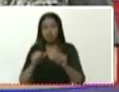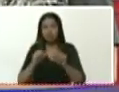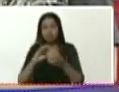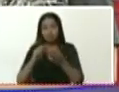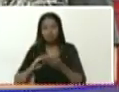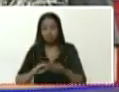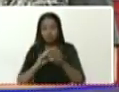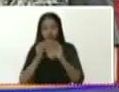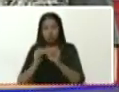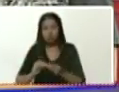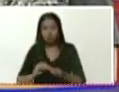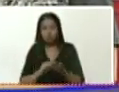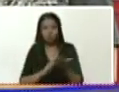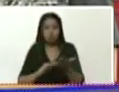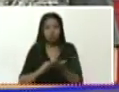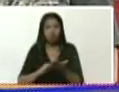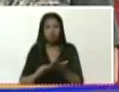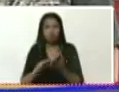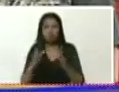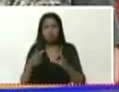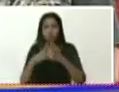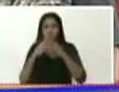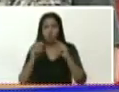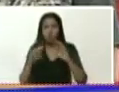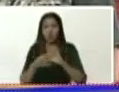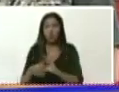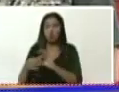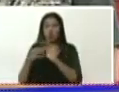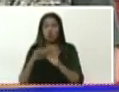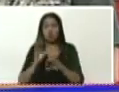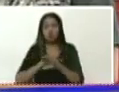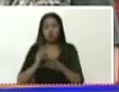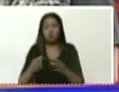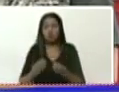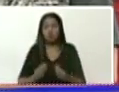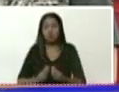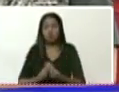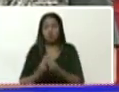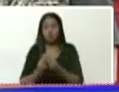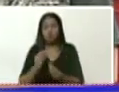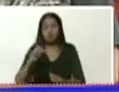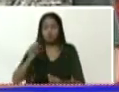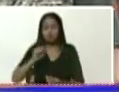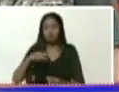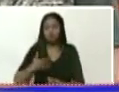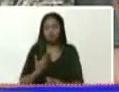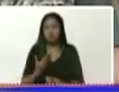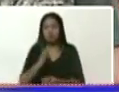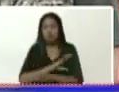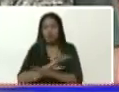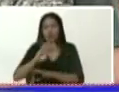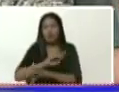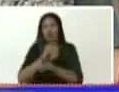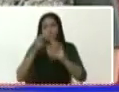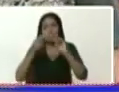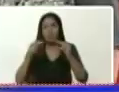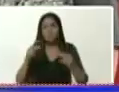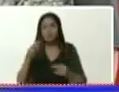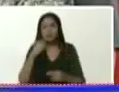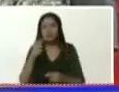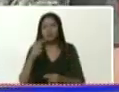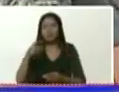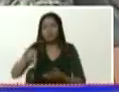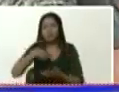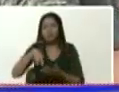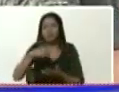recuperándonos. Todos unidos, porque solo juntos es posible. Canto a la paz. Aquí está, en salsa